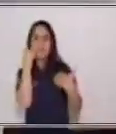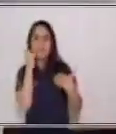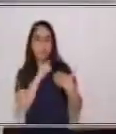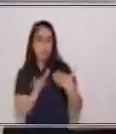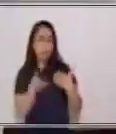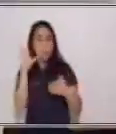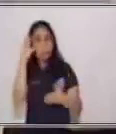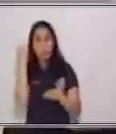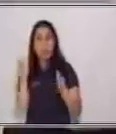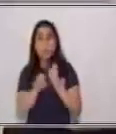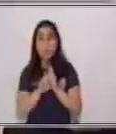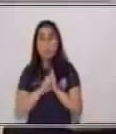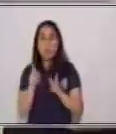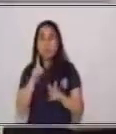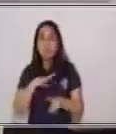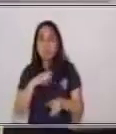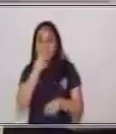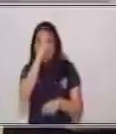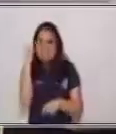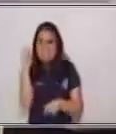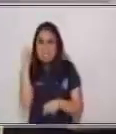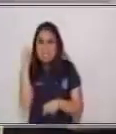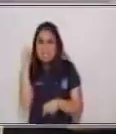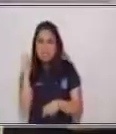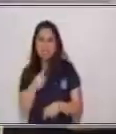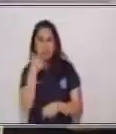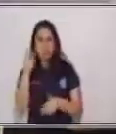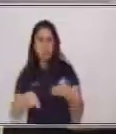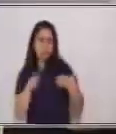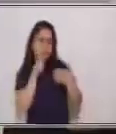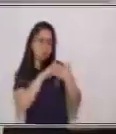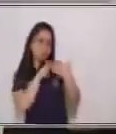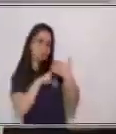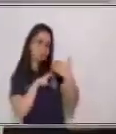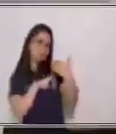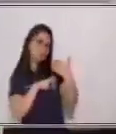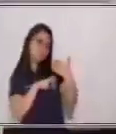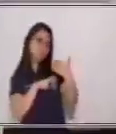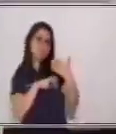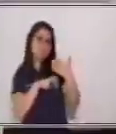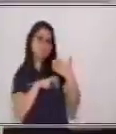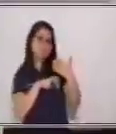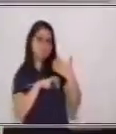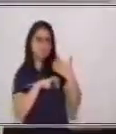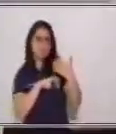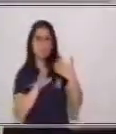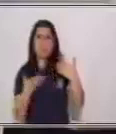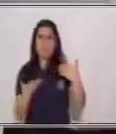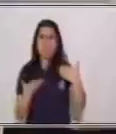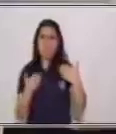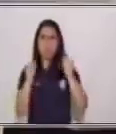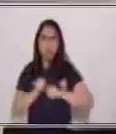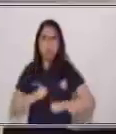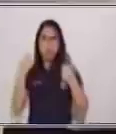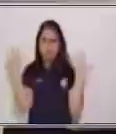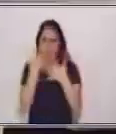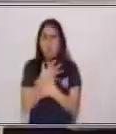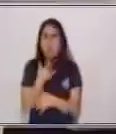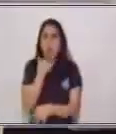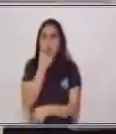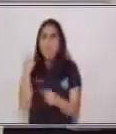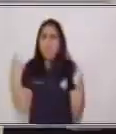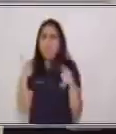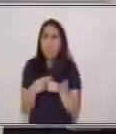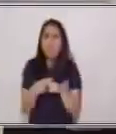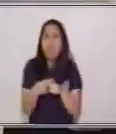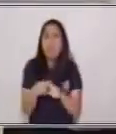saber acentuar y saber tildar. Te invito también en algún momento que tengas oportunidad, ver alguna